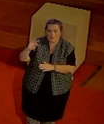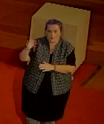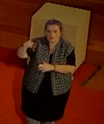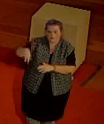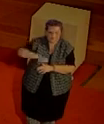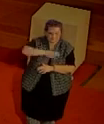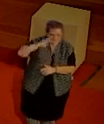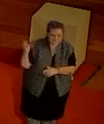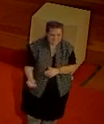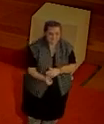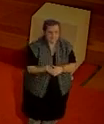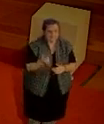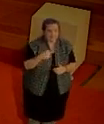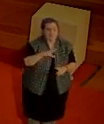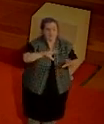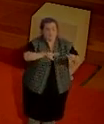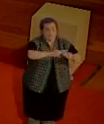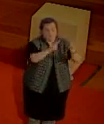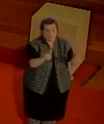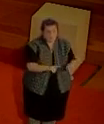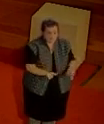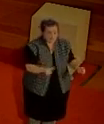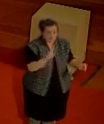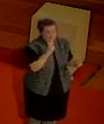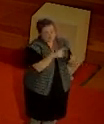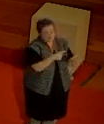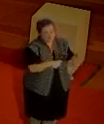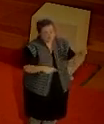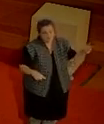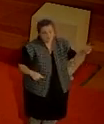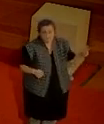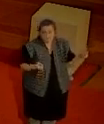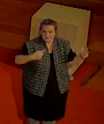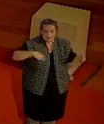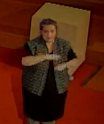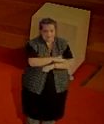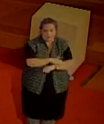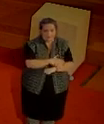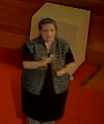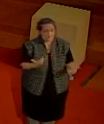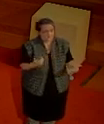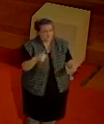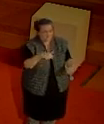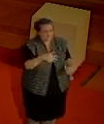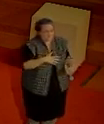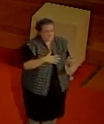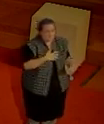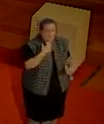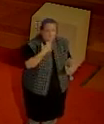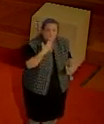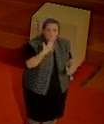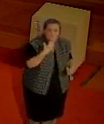cosas que es un orden internacional se nos insiste se nos llena la boca a nuestros gobernantes occidentales se les llena la boca